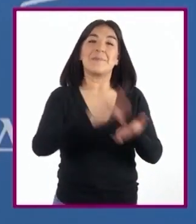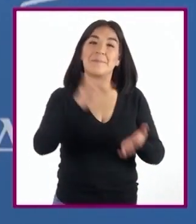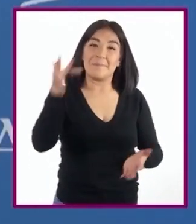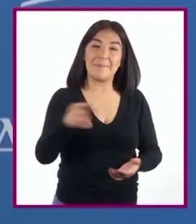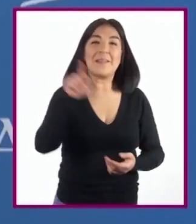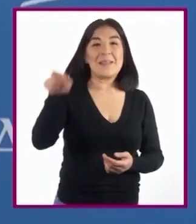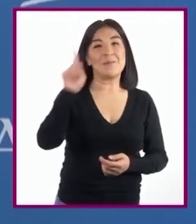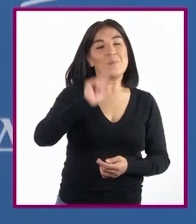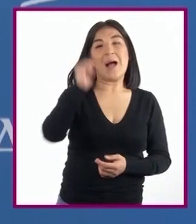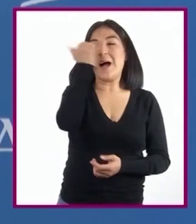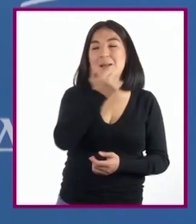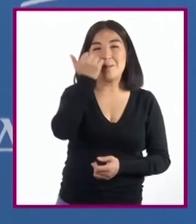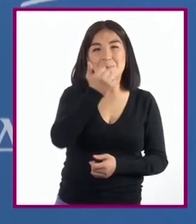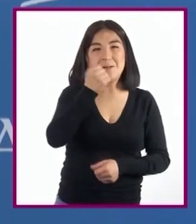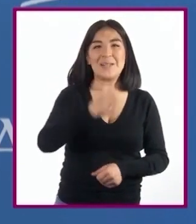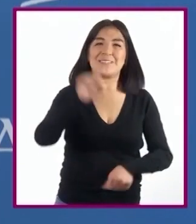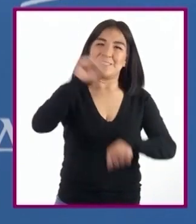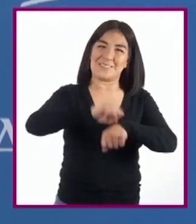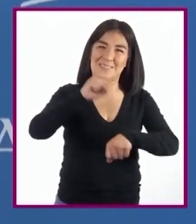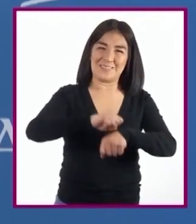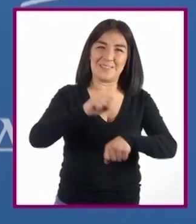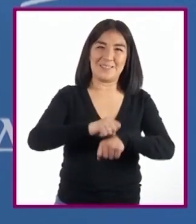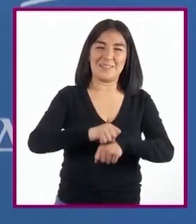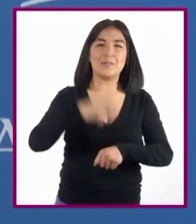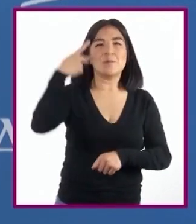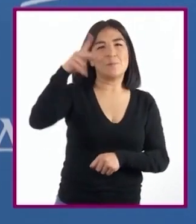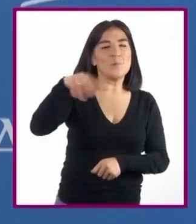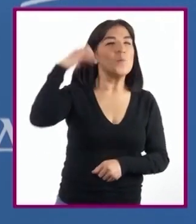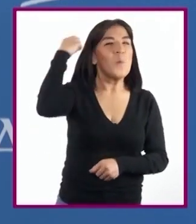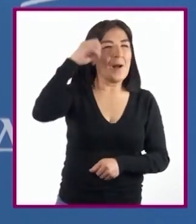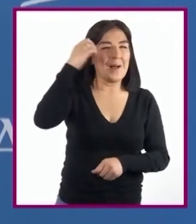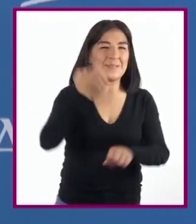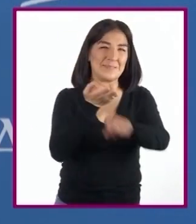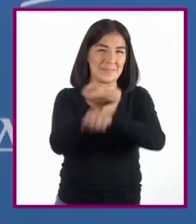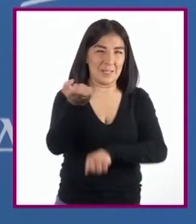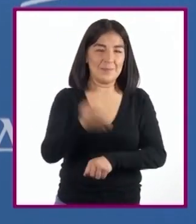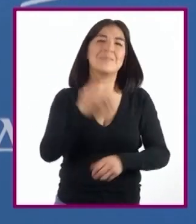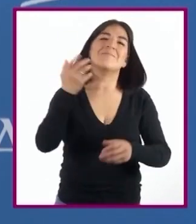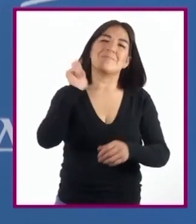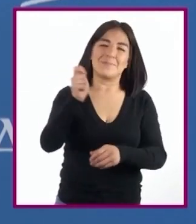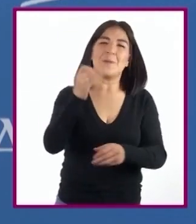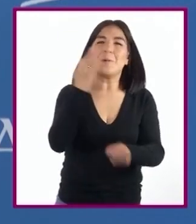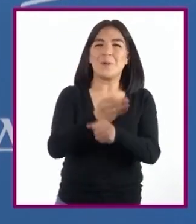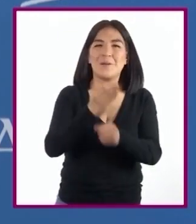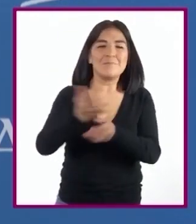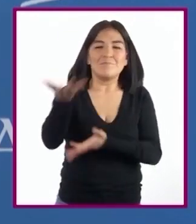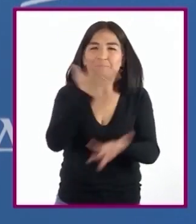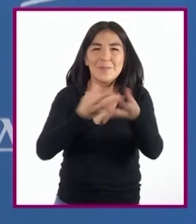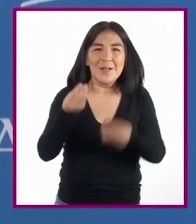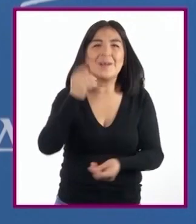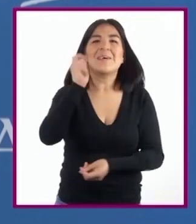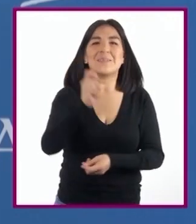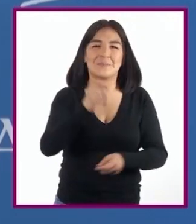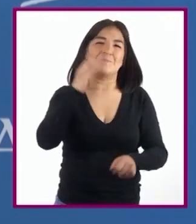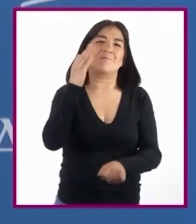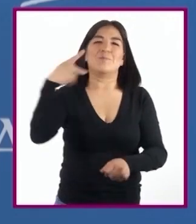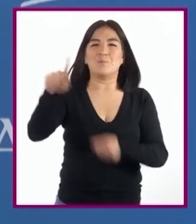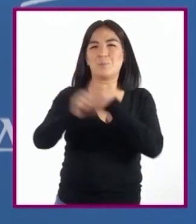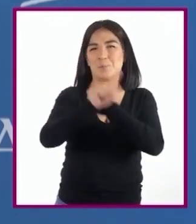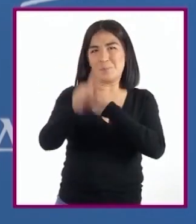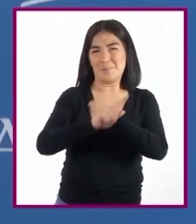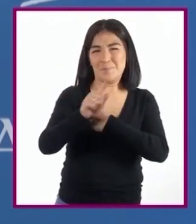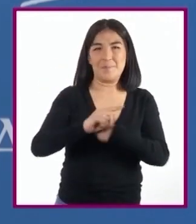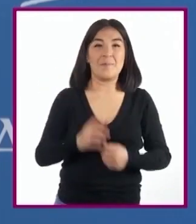Agradecemos a la alumna de la Secundaria Técnica de Tlaxiaco, Oaxaca, que nos haya compartido esta situación problemática. Con